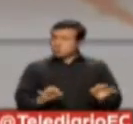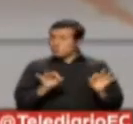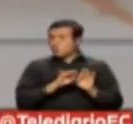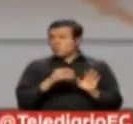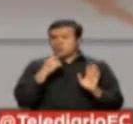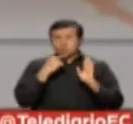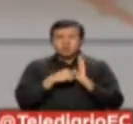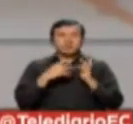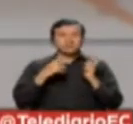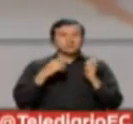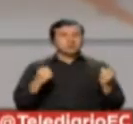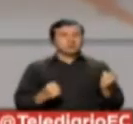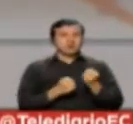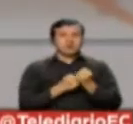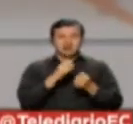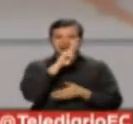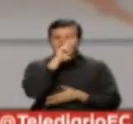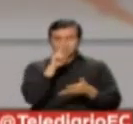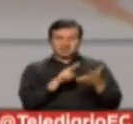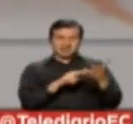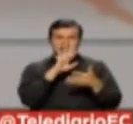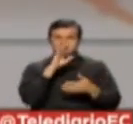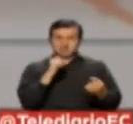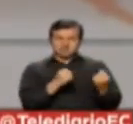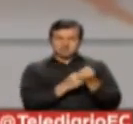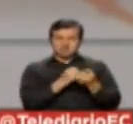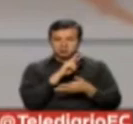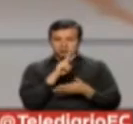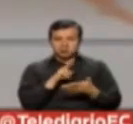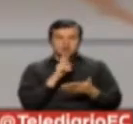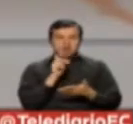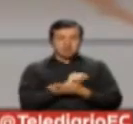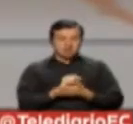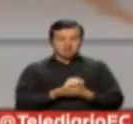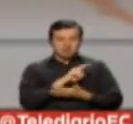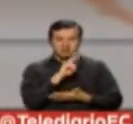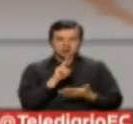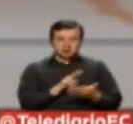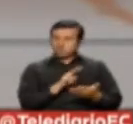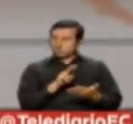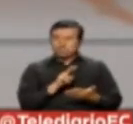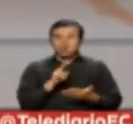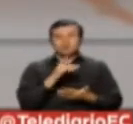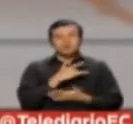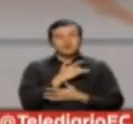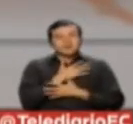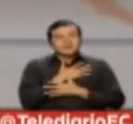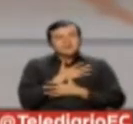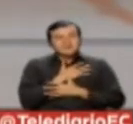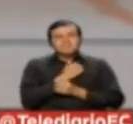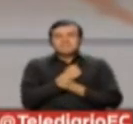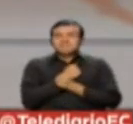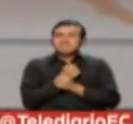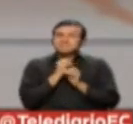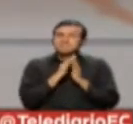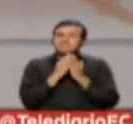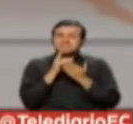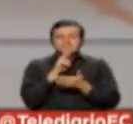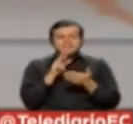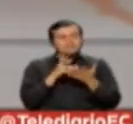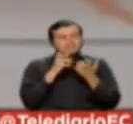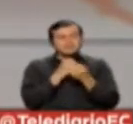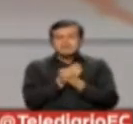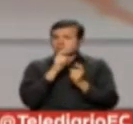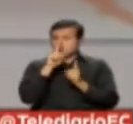ejemplo queremos fortalecer la lectura la lectura no quiere decir saber y escribir quiere ser quiere decir un enamoramiento por leer nosotros